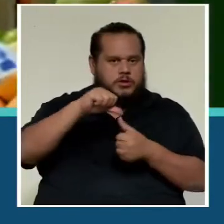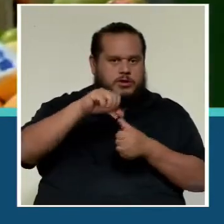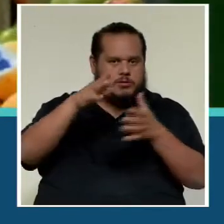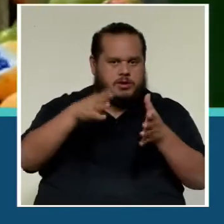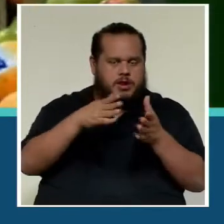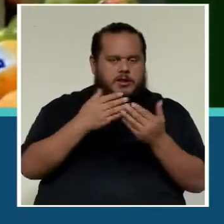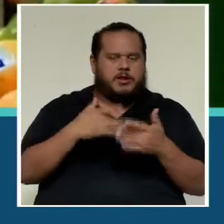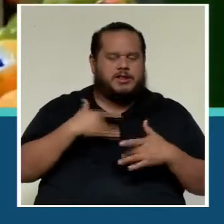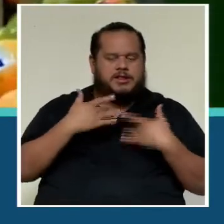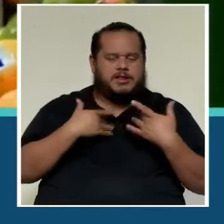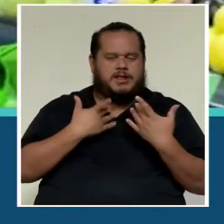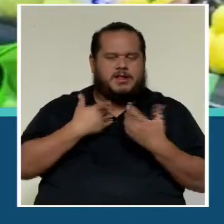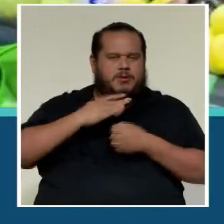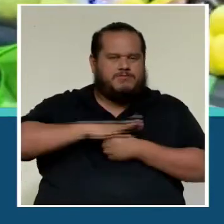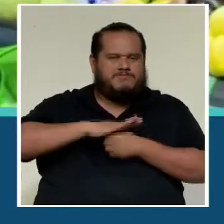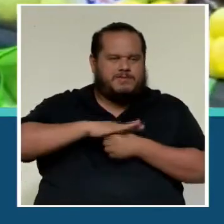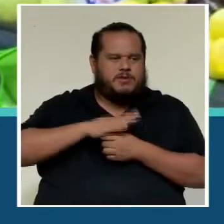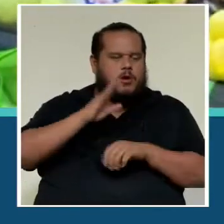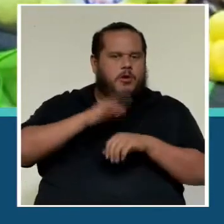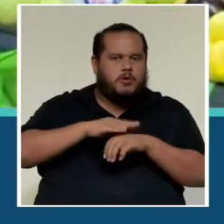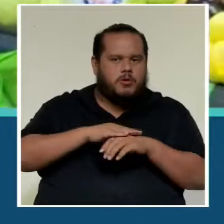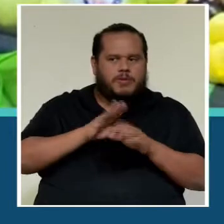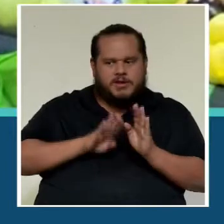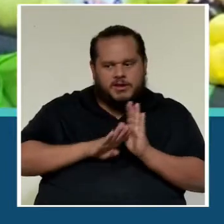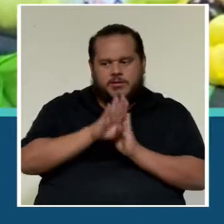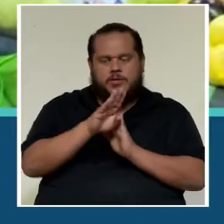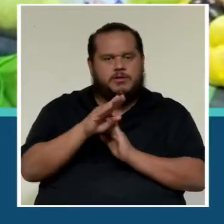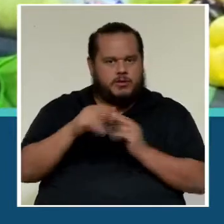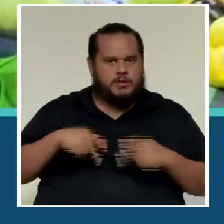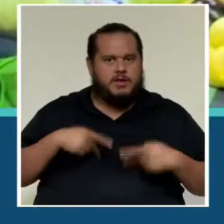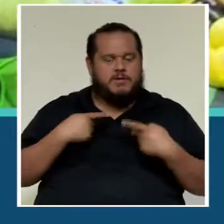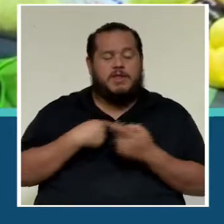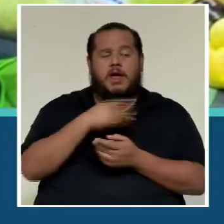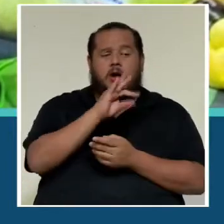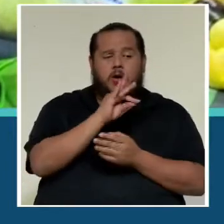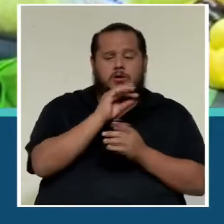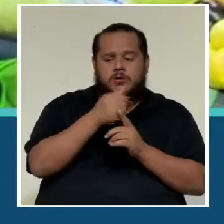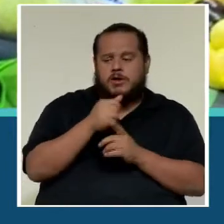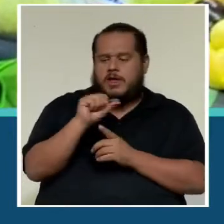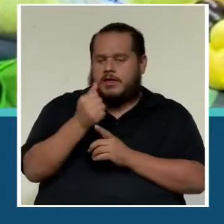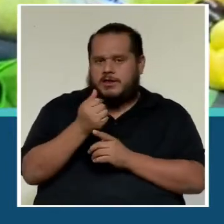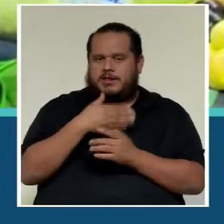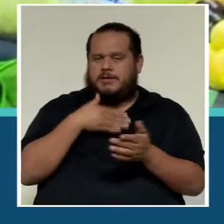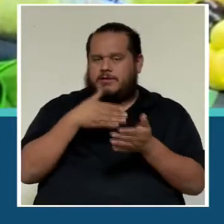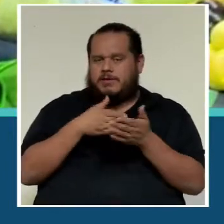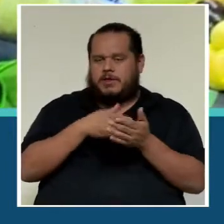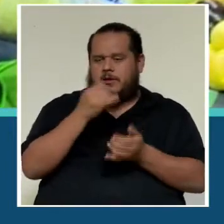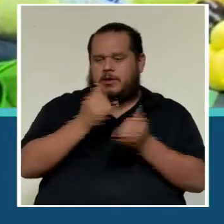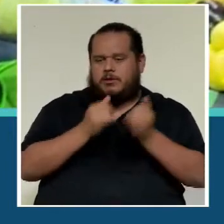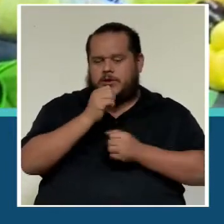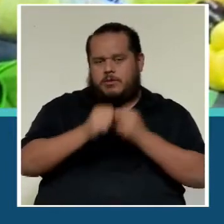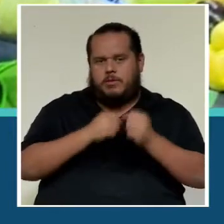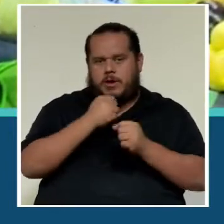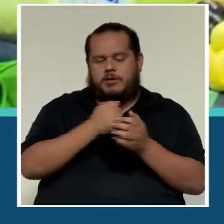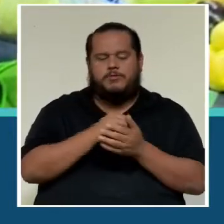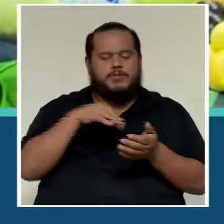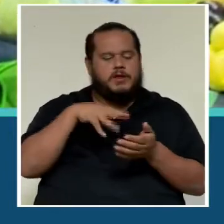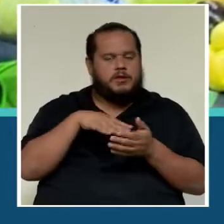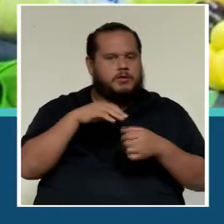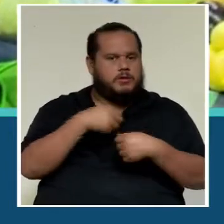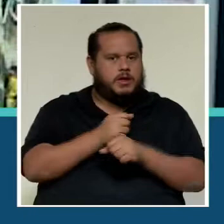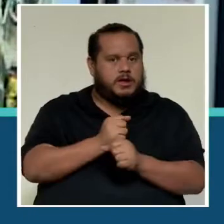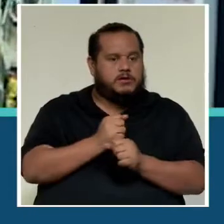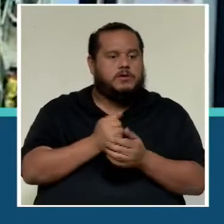incremento en el costo de vida, donde 8 de cada 10 se han visto afectados en el último año. Según el estudio realizado,